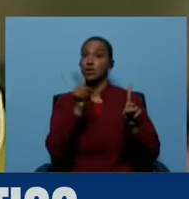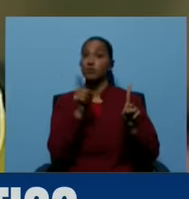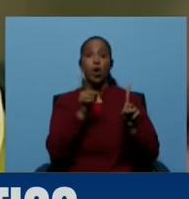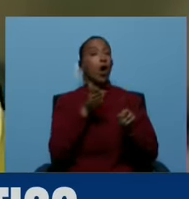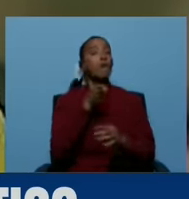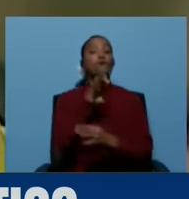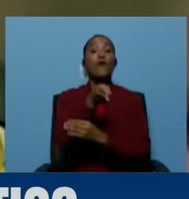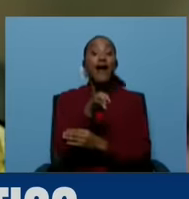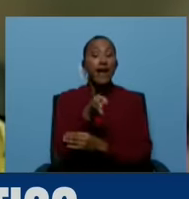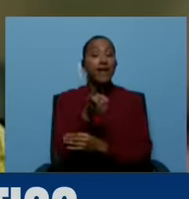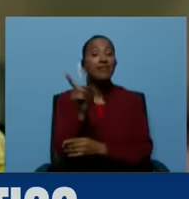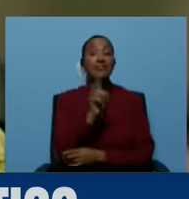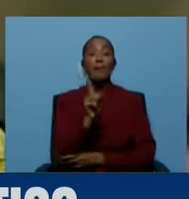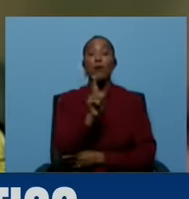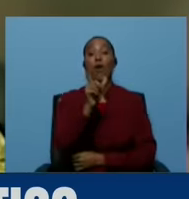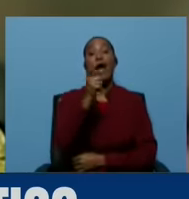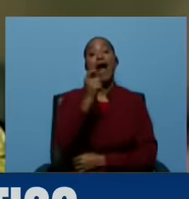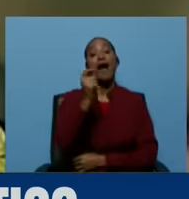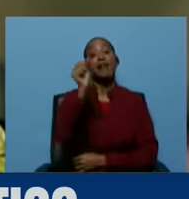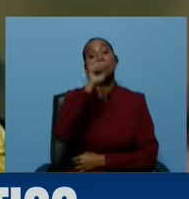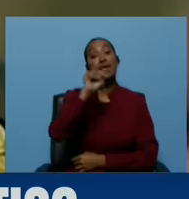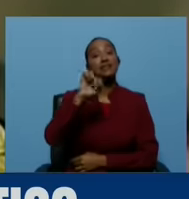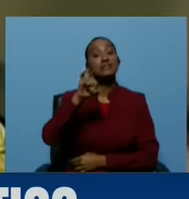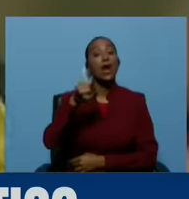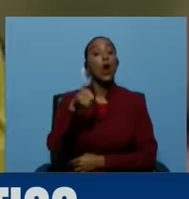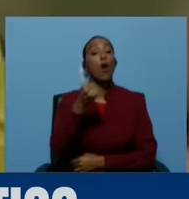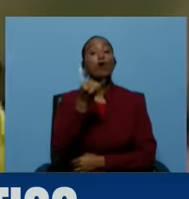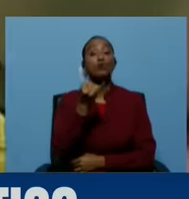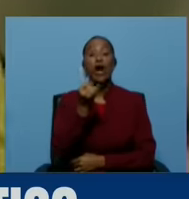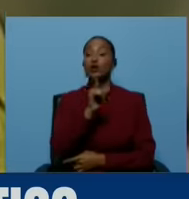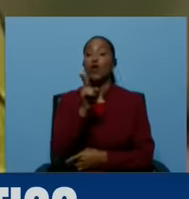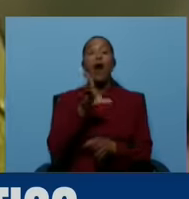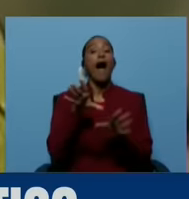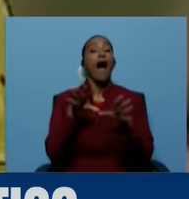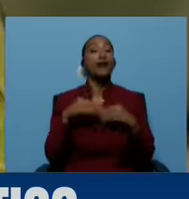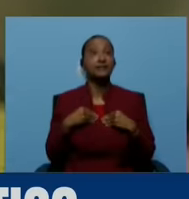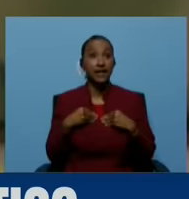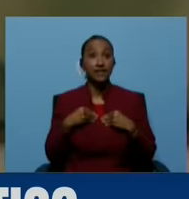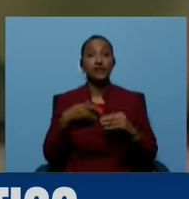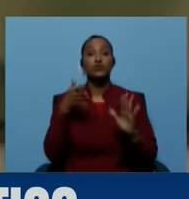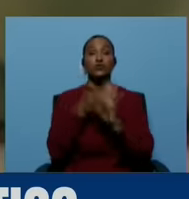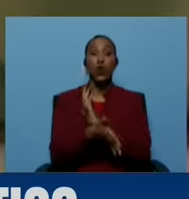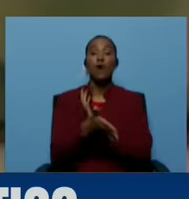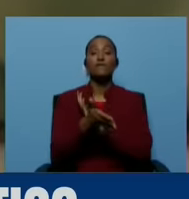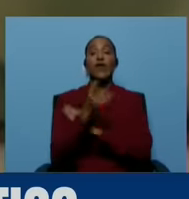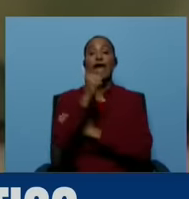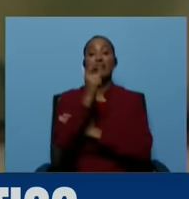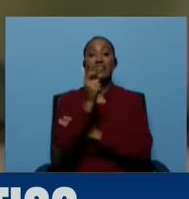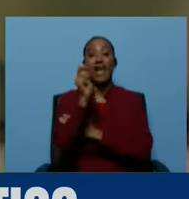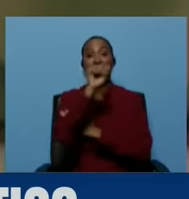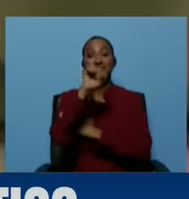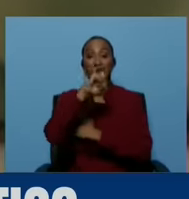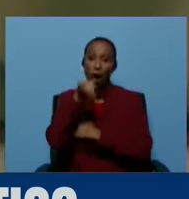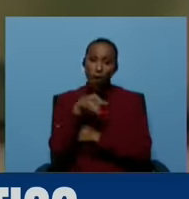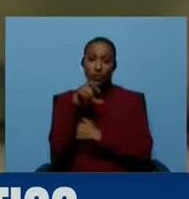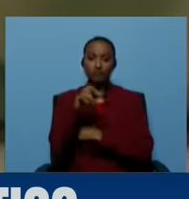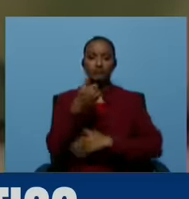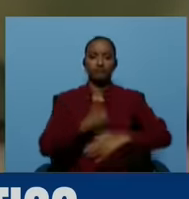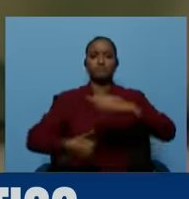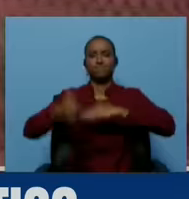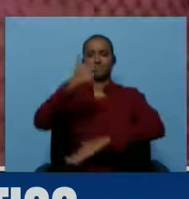Justicia, desconociendo la investidura de este poder público en Venezuela.